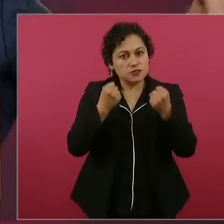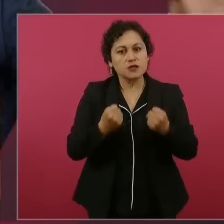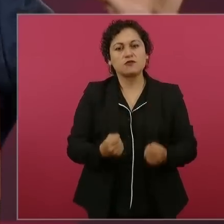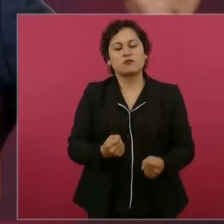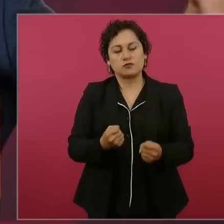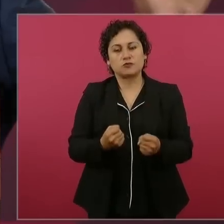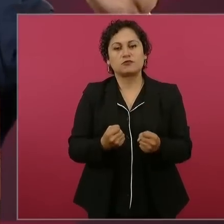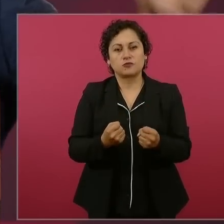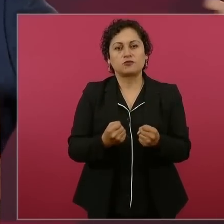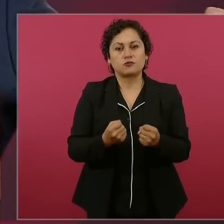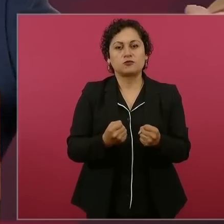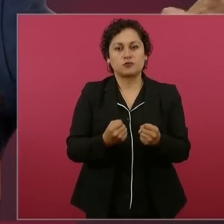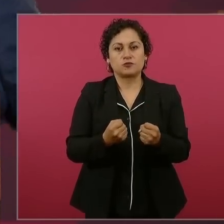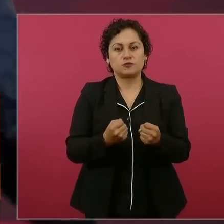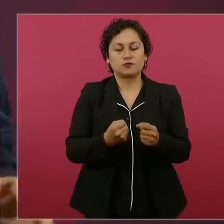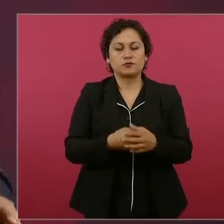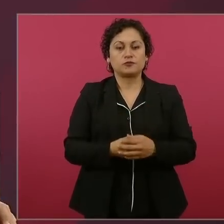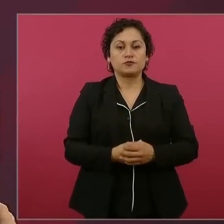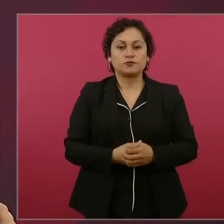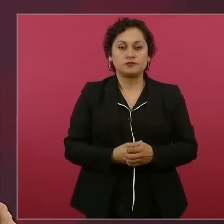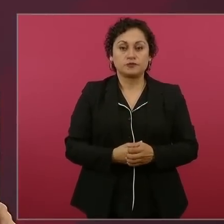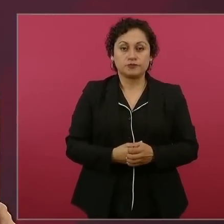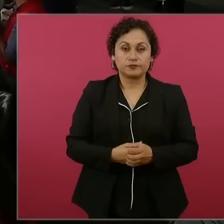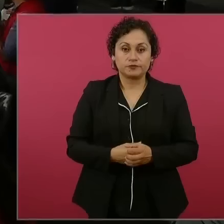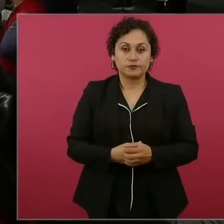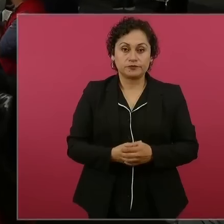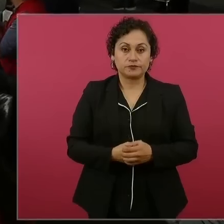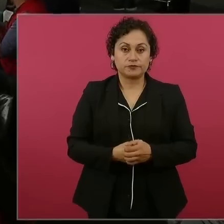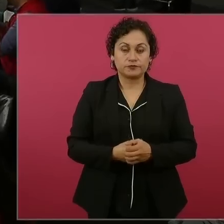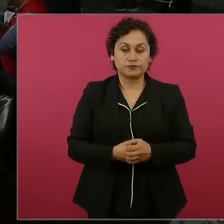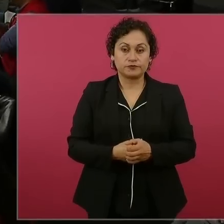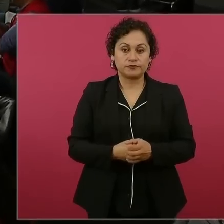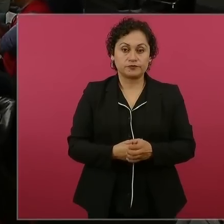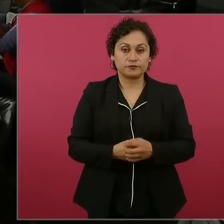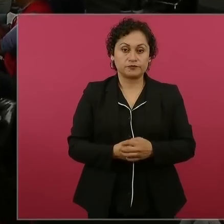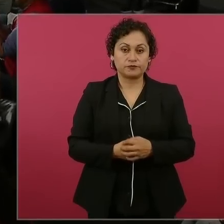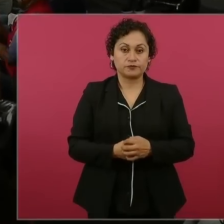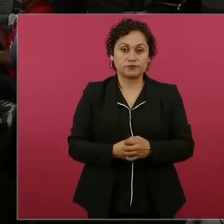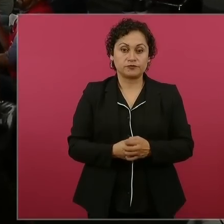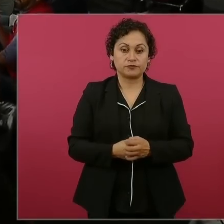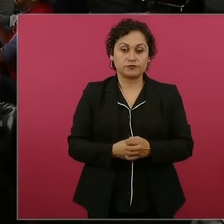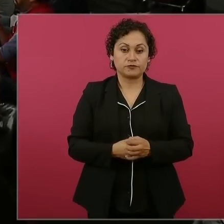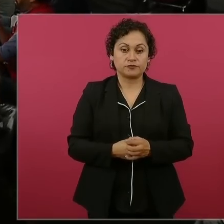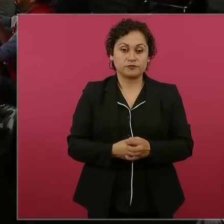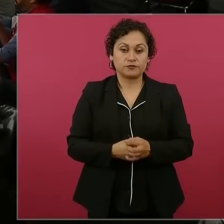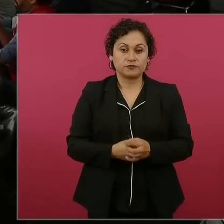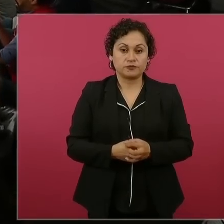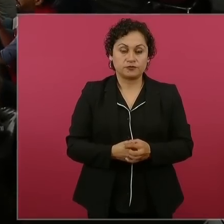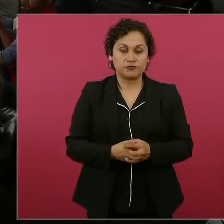mucho menos recursos. ¿Sí? Es una gente